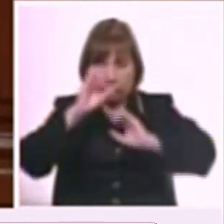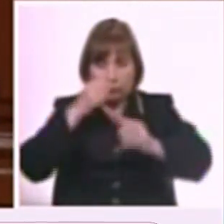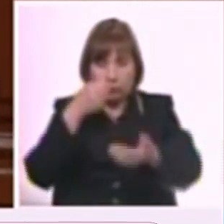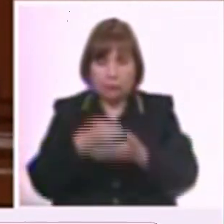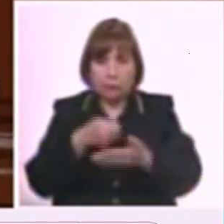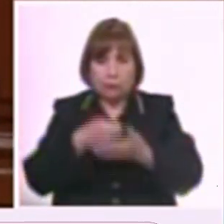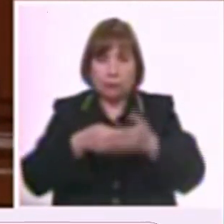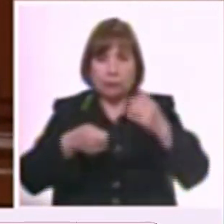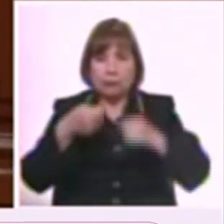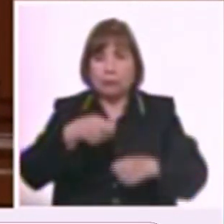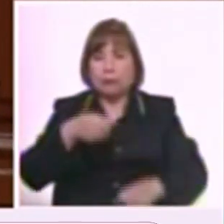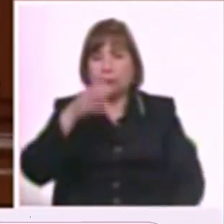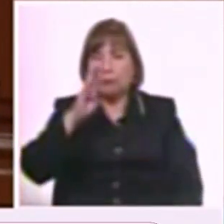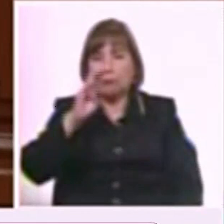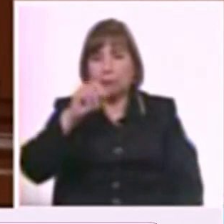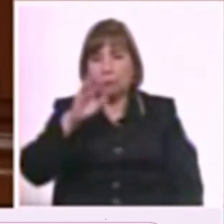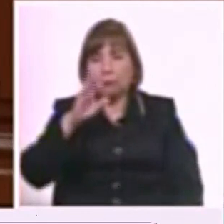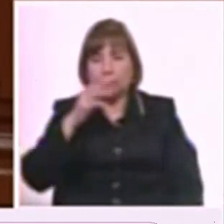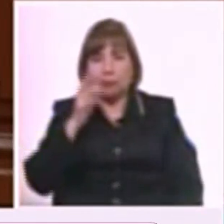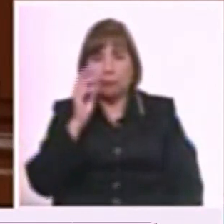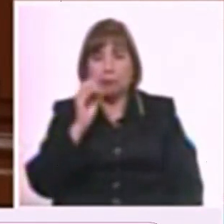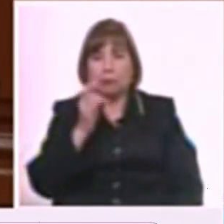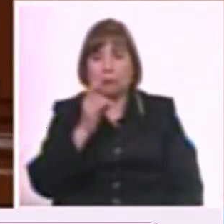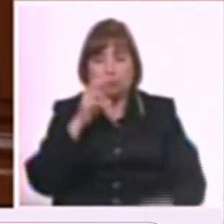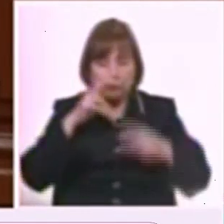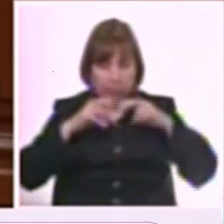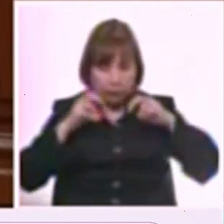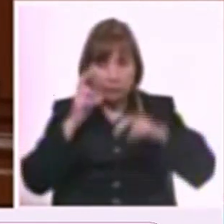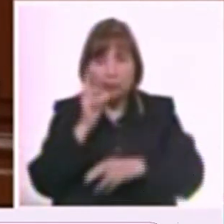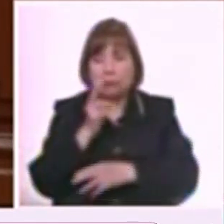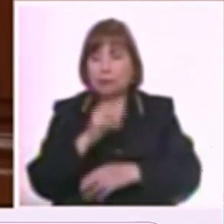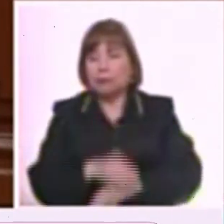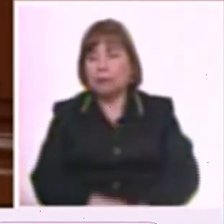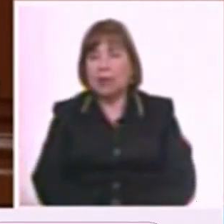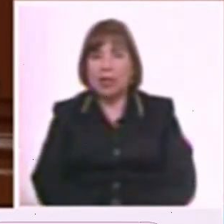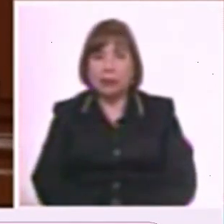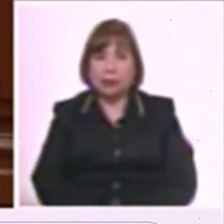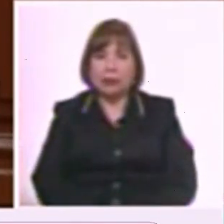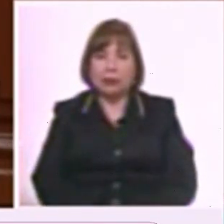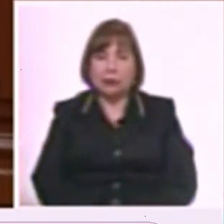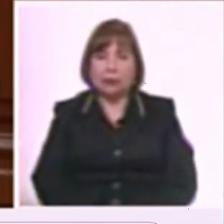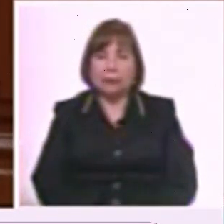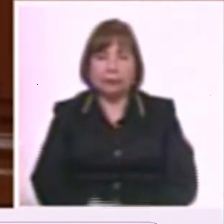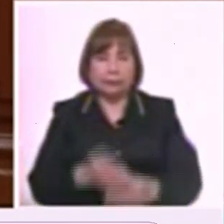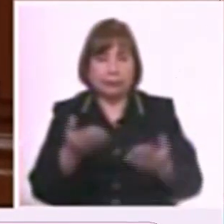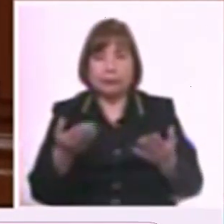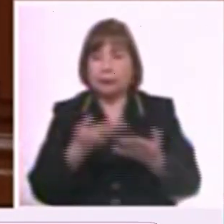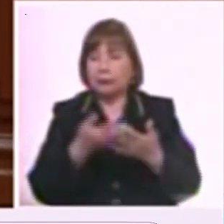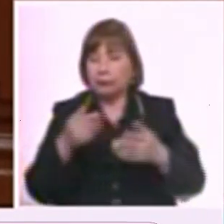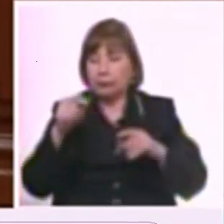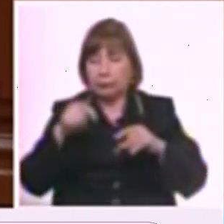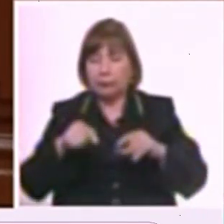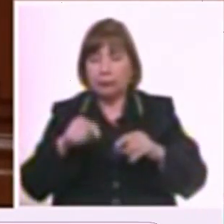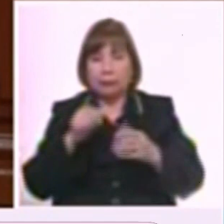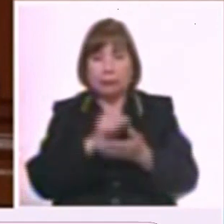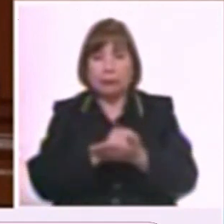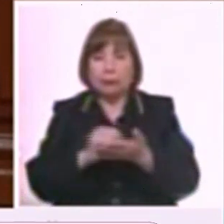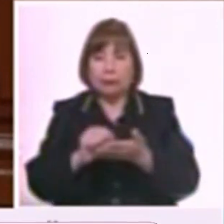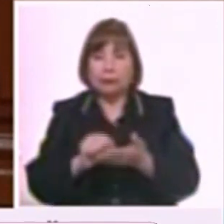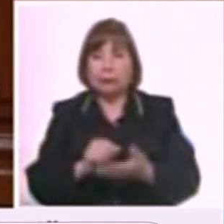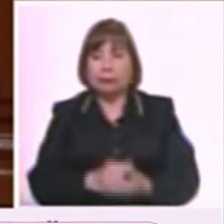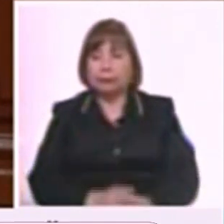cargos directivos y de especialistas en educación en las instancias de gestión educativa descentralizada y en el curso del